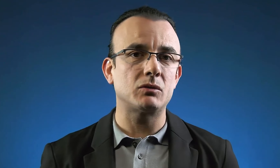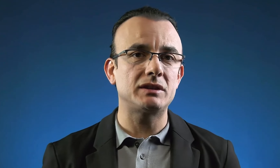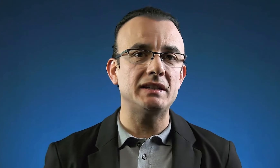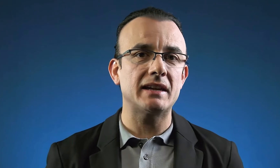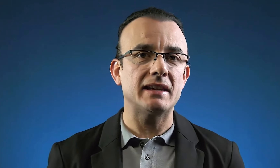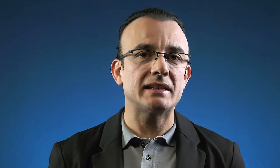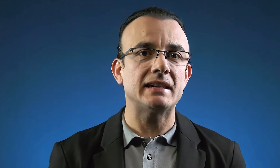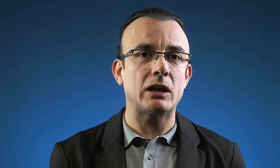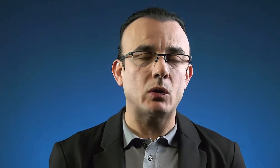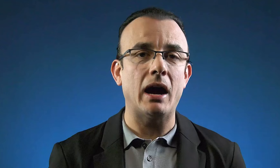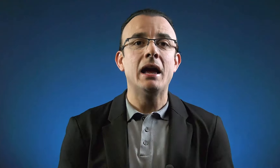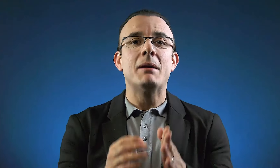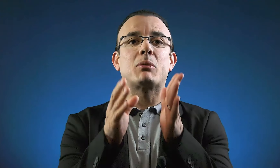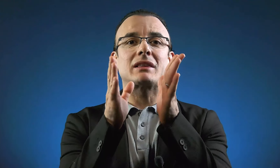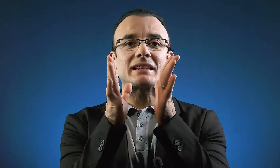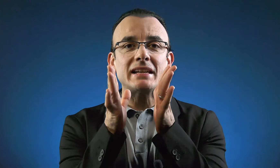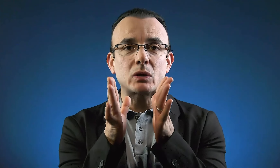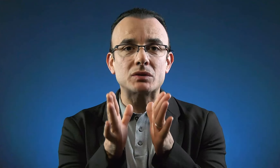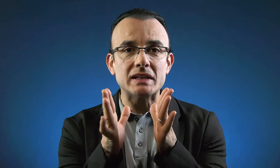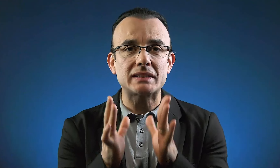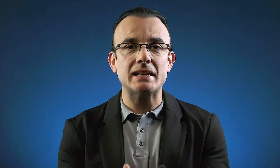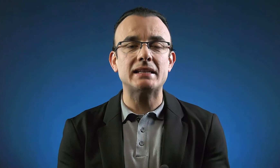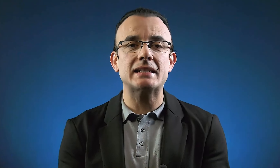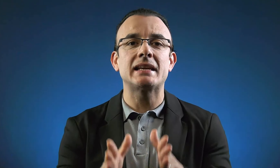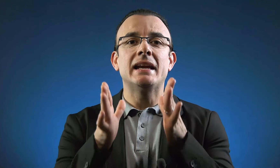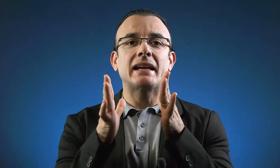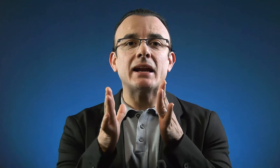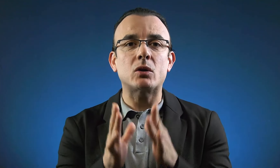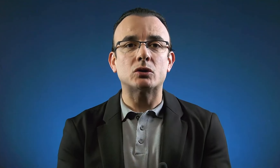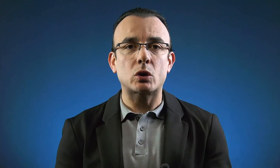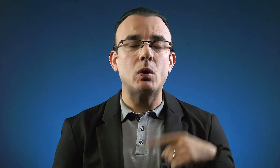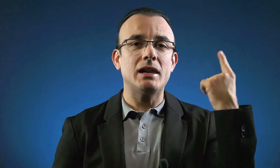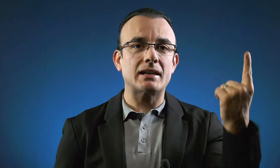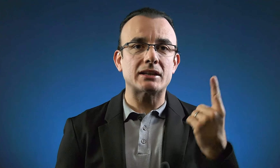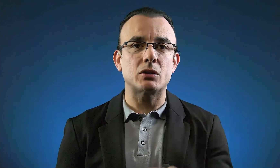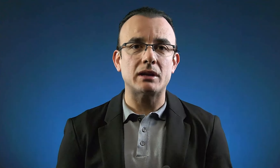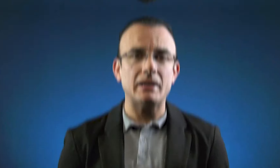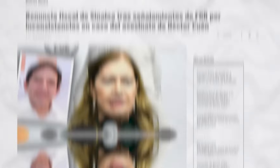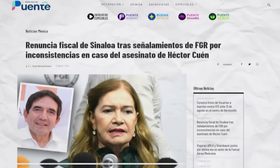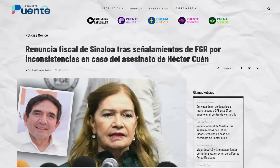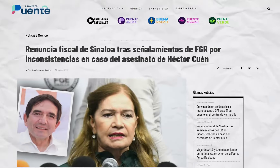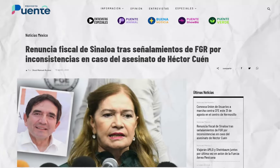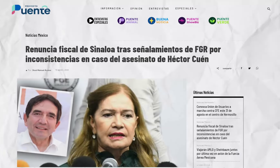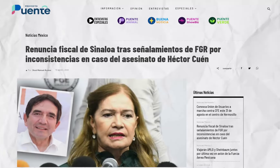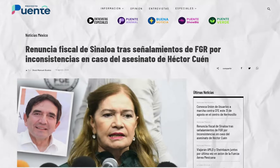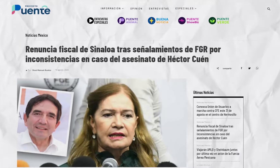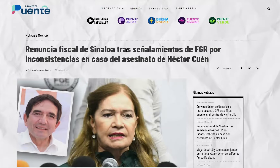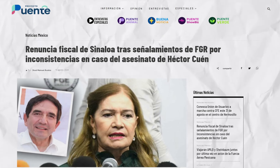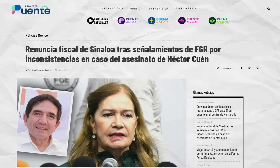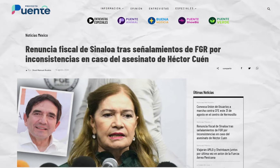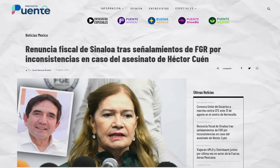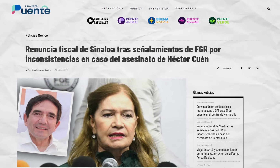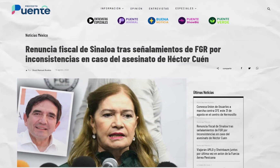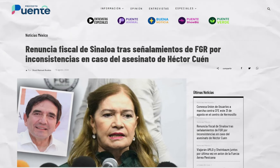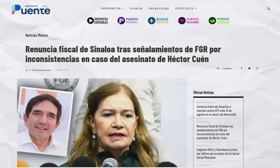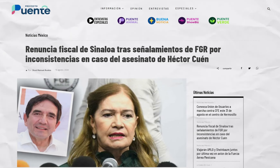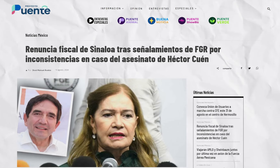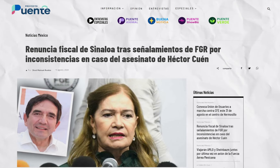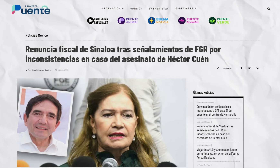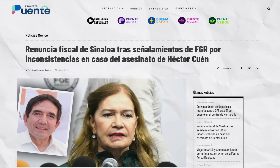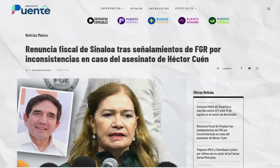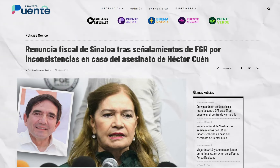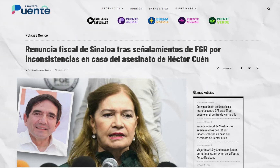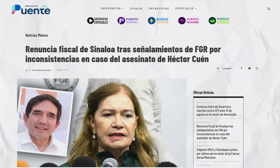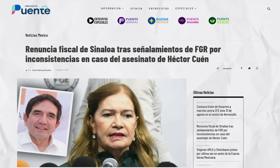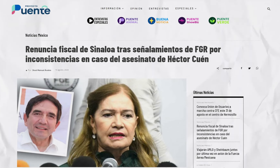General de Justicia de Sinaloa por las inconsistencias que encontró la Nacional, la FGR, sobre el trabajo